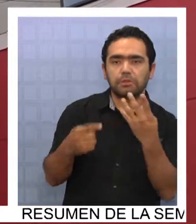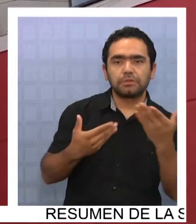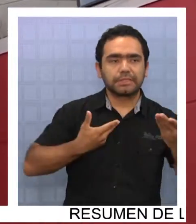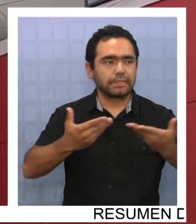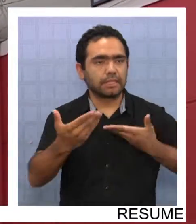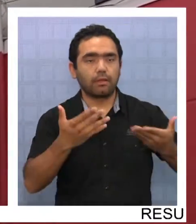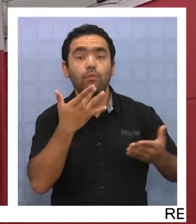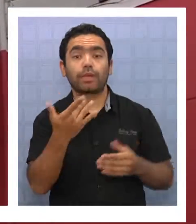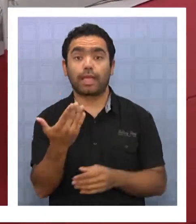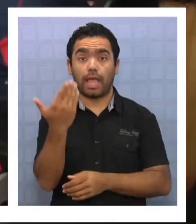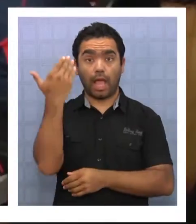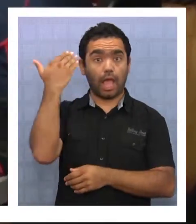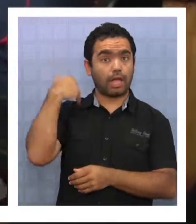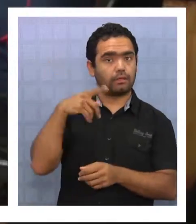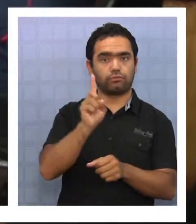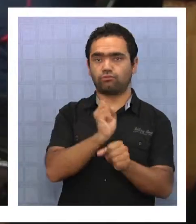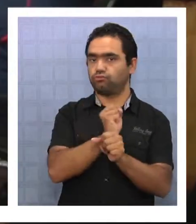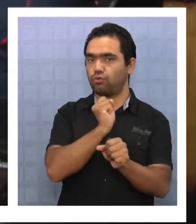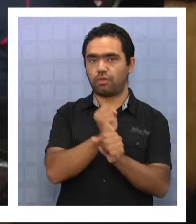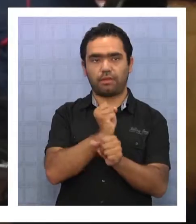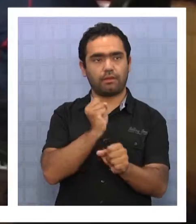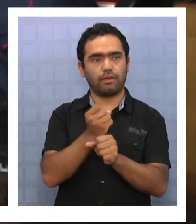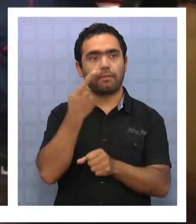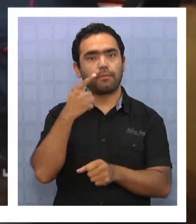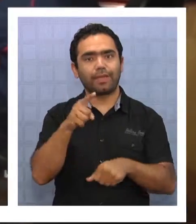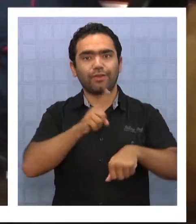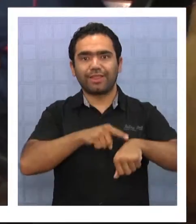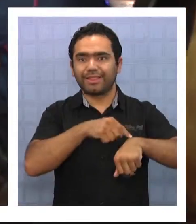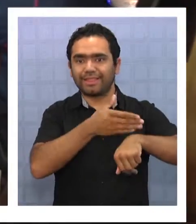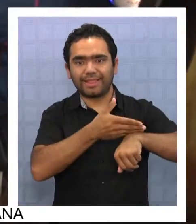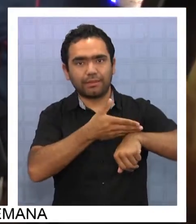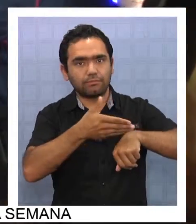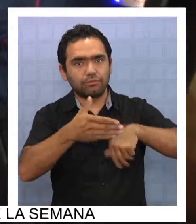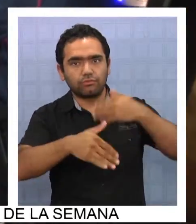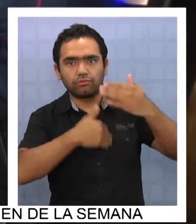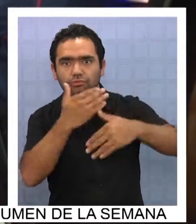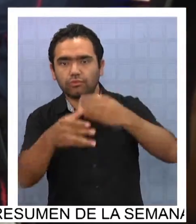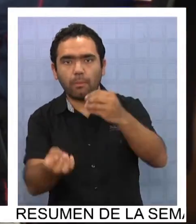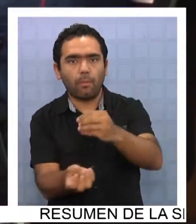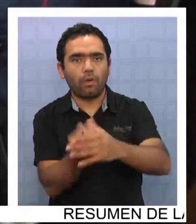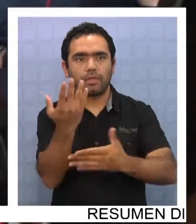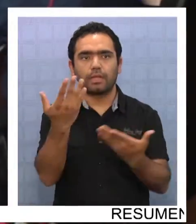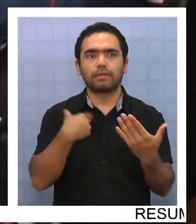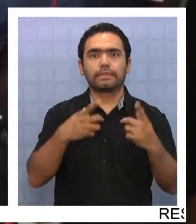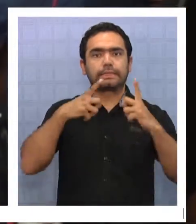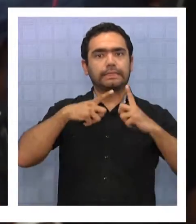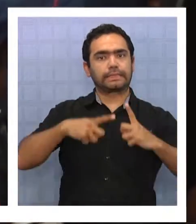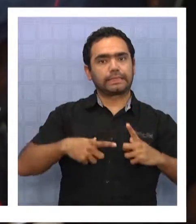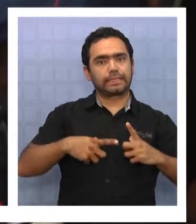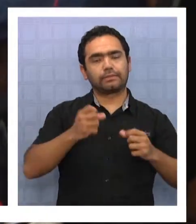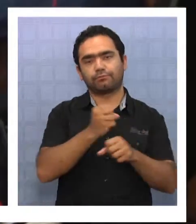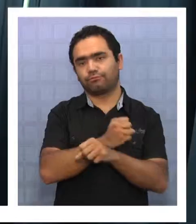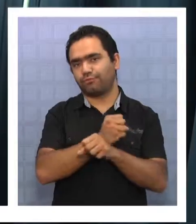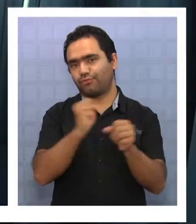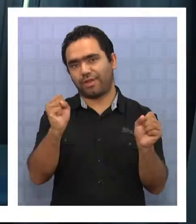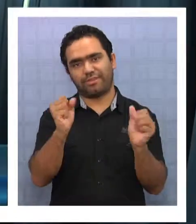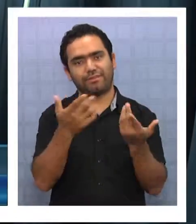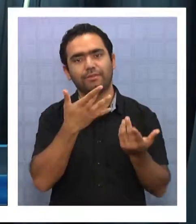ellos no trabajaban. Hoy, con los avances y la rapidez de la información, este descanso está cada vez más complicado.